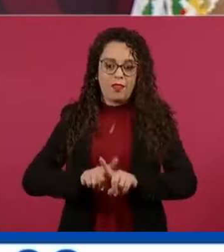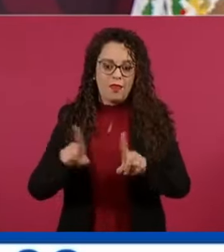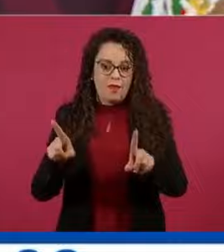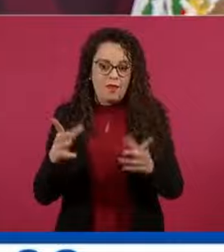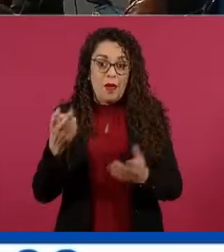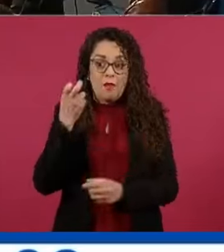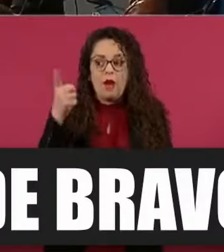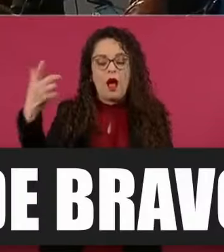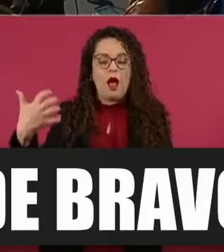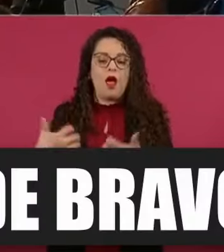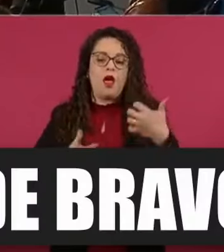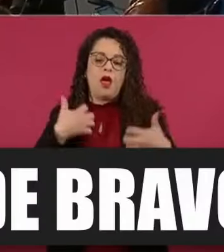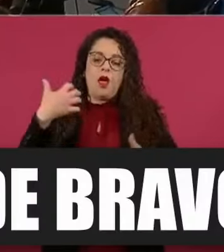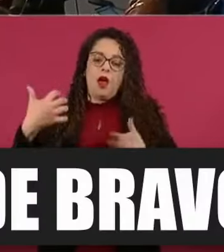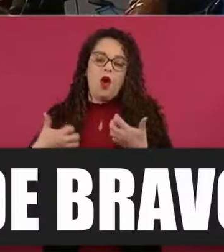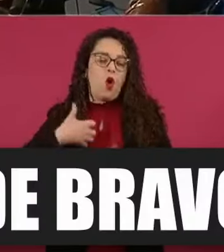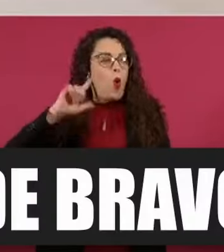pues